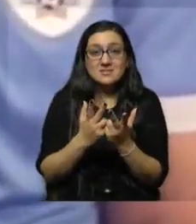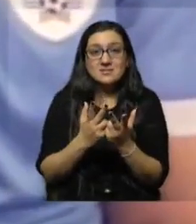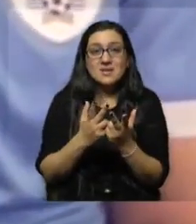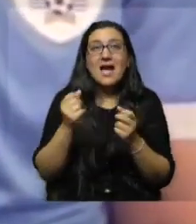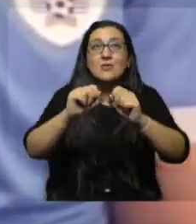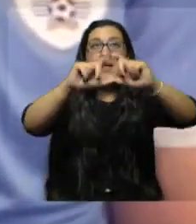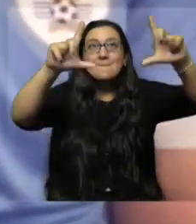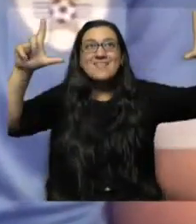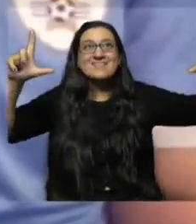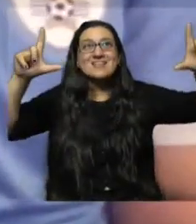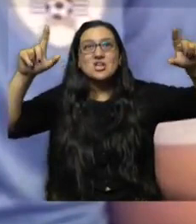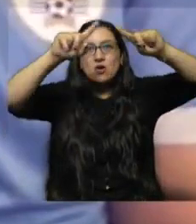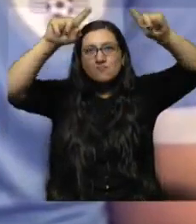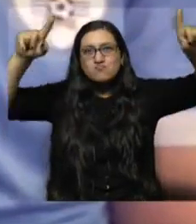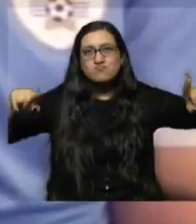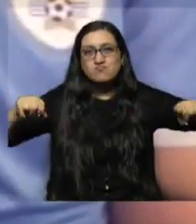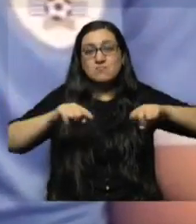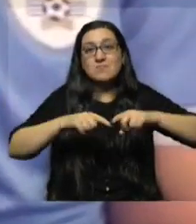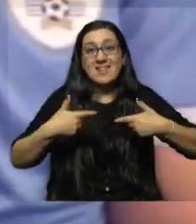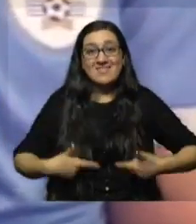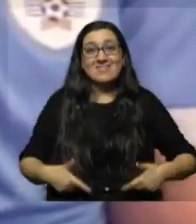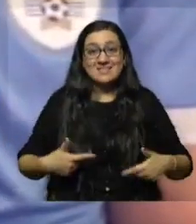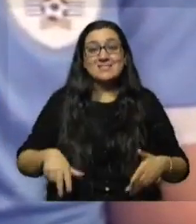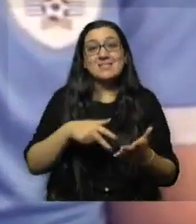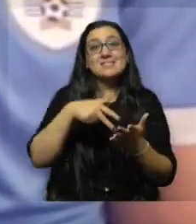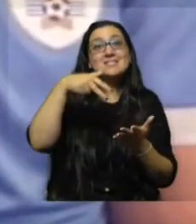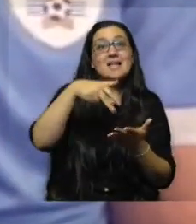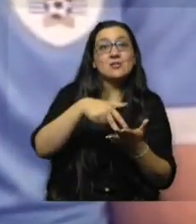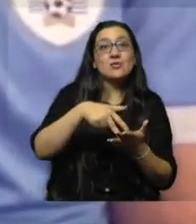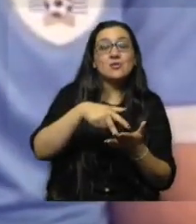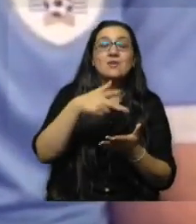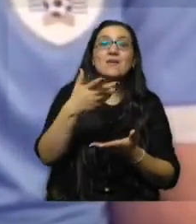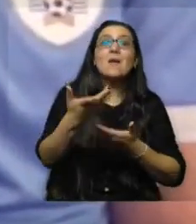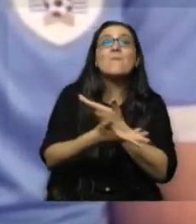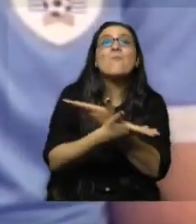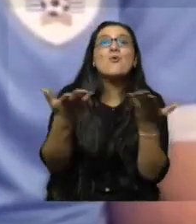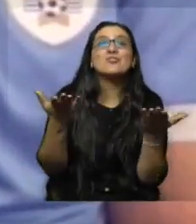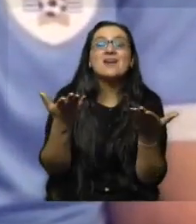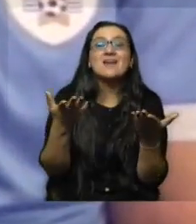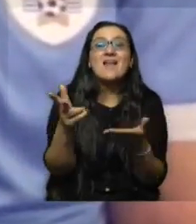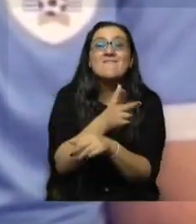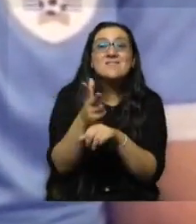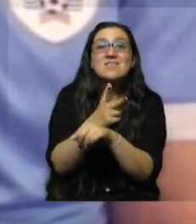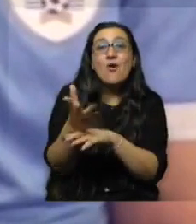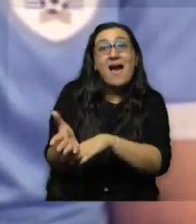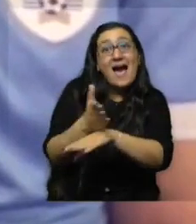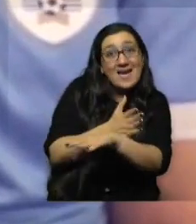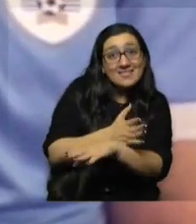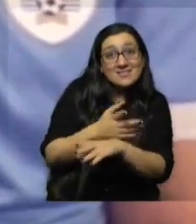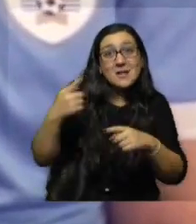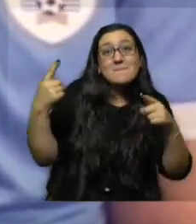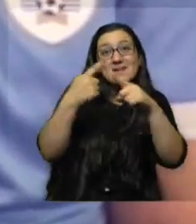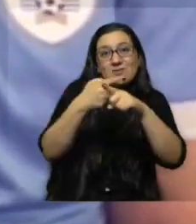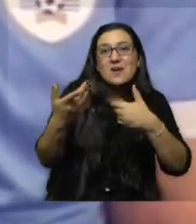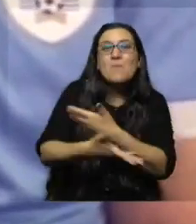pantalla gigante que puso la Intendencia de Salto, y bueno, y van a pasar el video antes del partido, ahí en la Intendencia con toda la